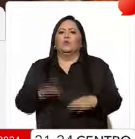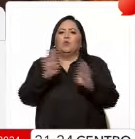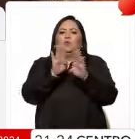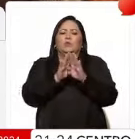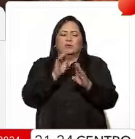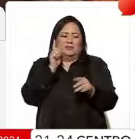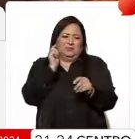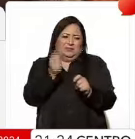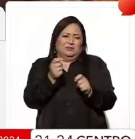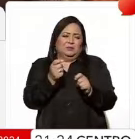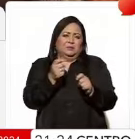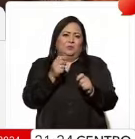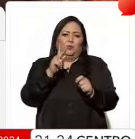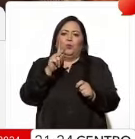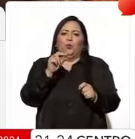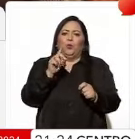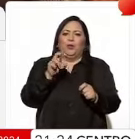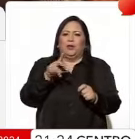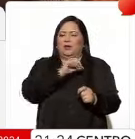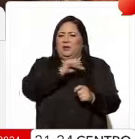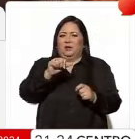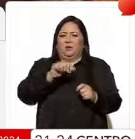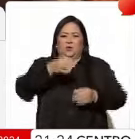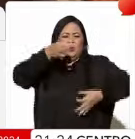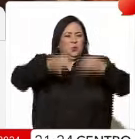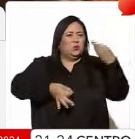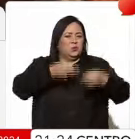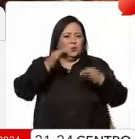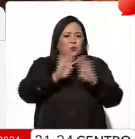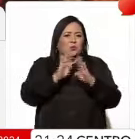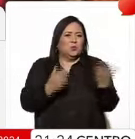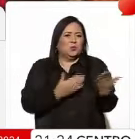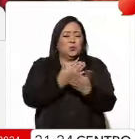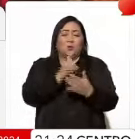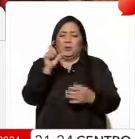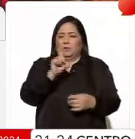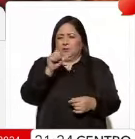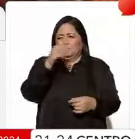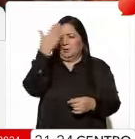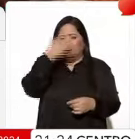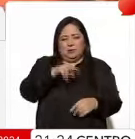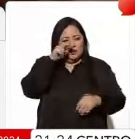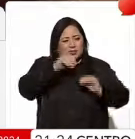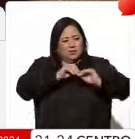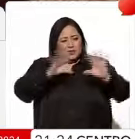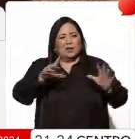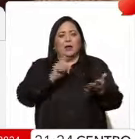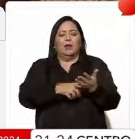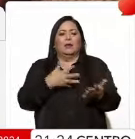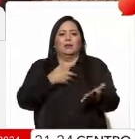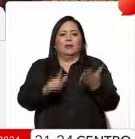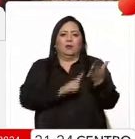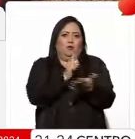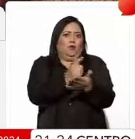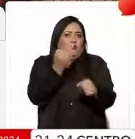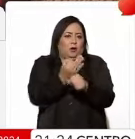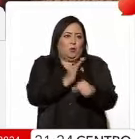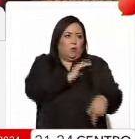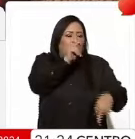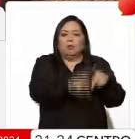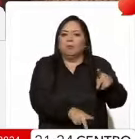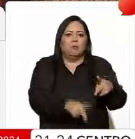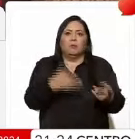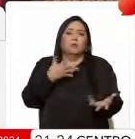contrapropuesta por parte de uno de los poderes de la Unión, el Poder Judicial, cuando perfectamente está claro que hay un proceso legislativo en marcha. Ya